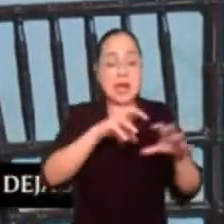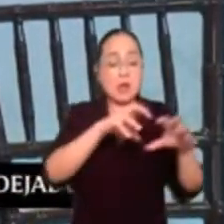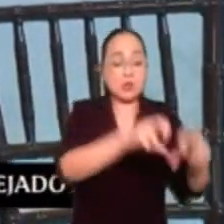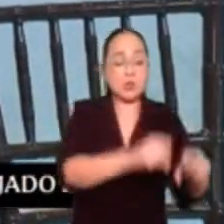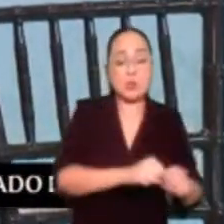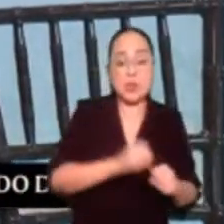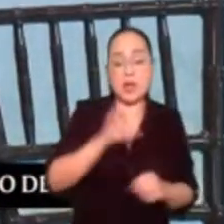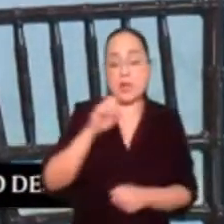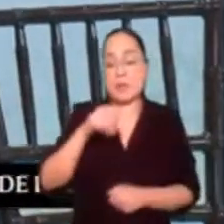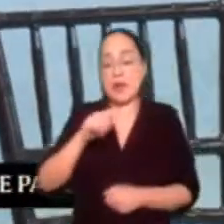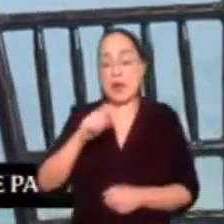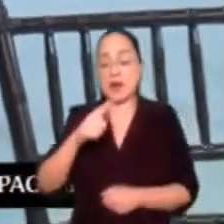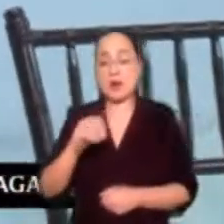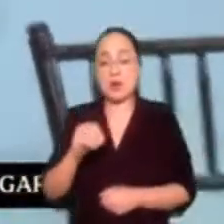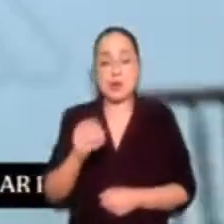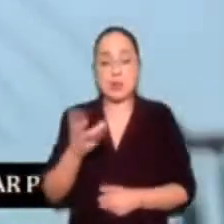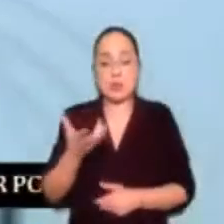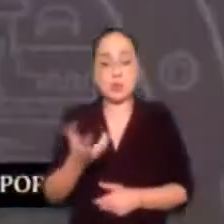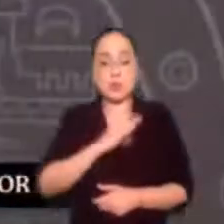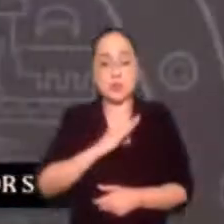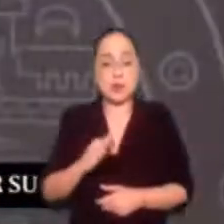Que le diga aquí, dice.